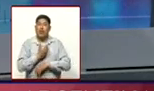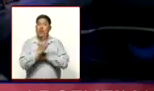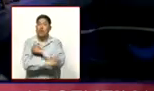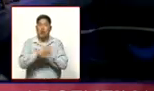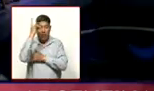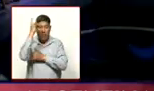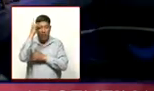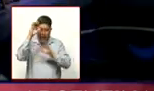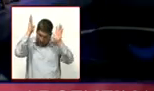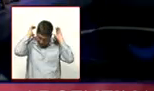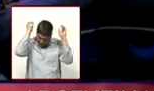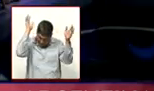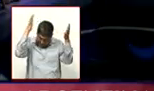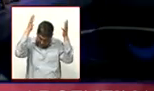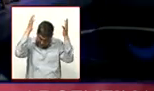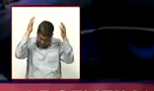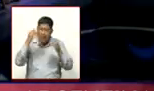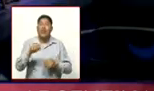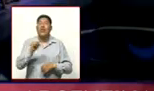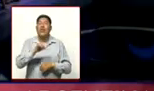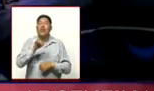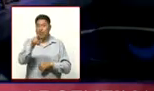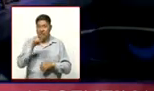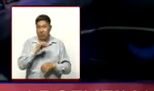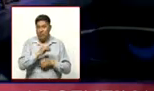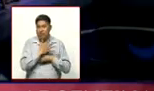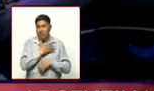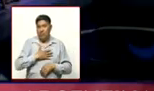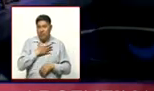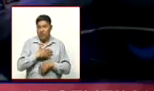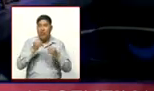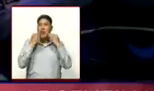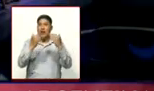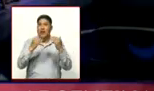Eso, buen mensaje. Tú también, por favor, mi querido Adrián. Gracias.